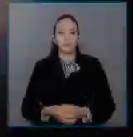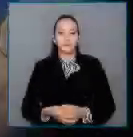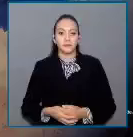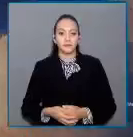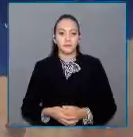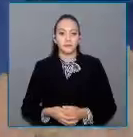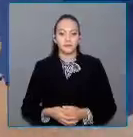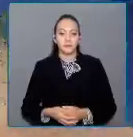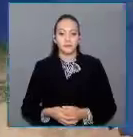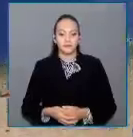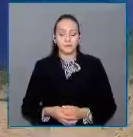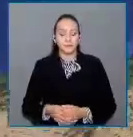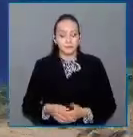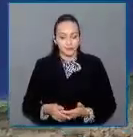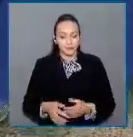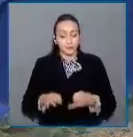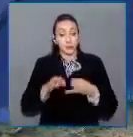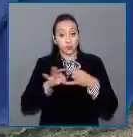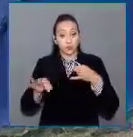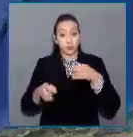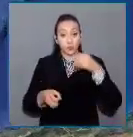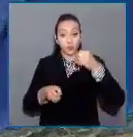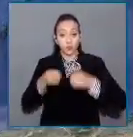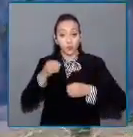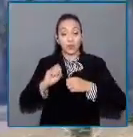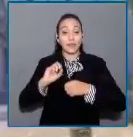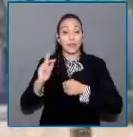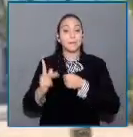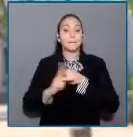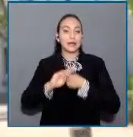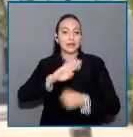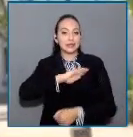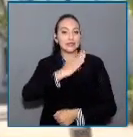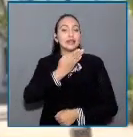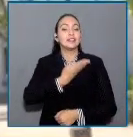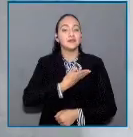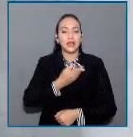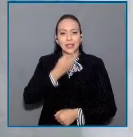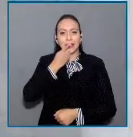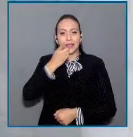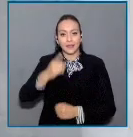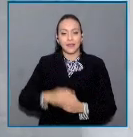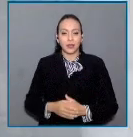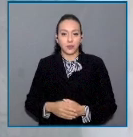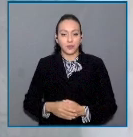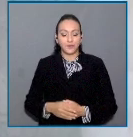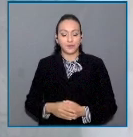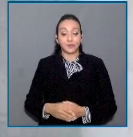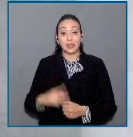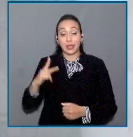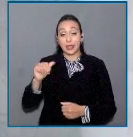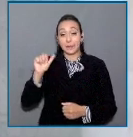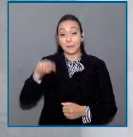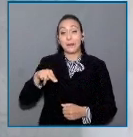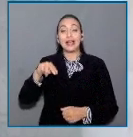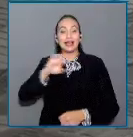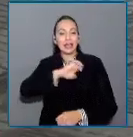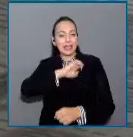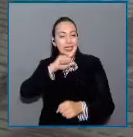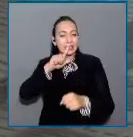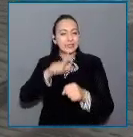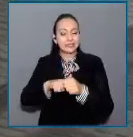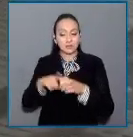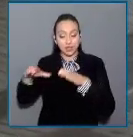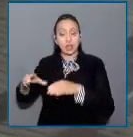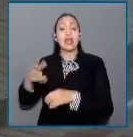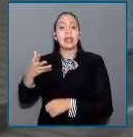Finalmente, el Tribunal Supremo de España resolvió que el pan considerado especial tiene derecho al IVA superreducido